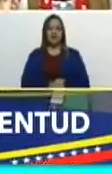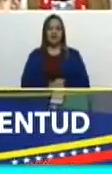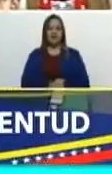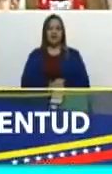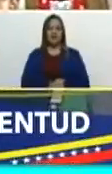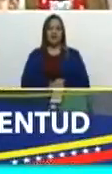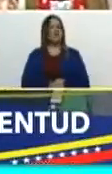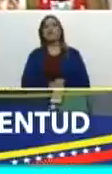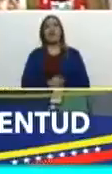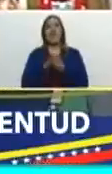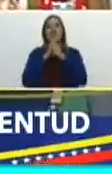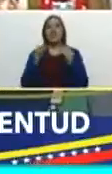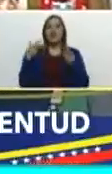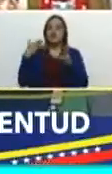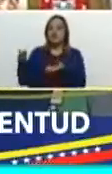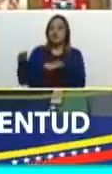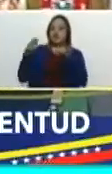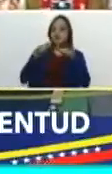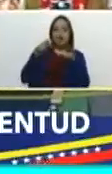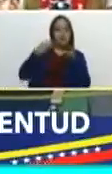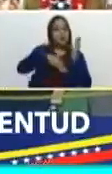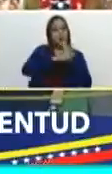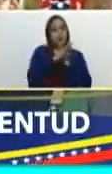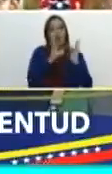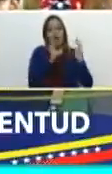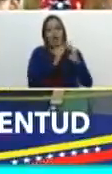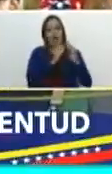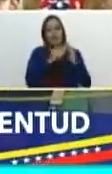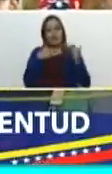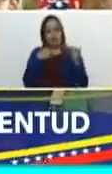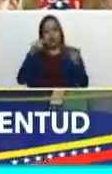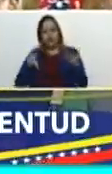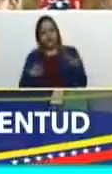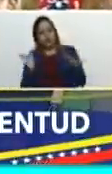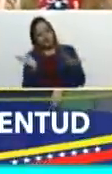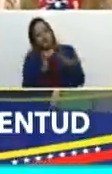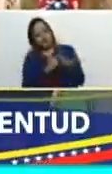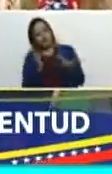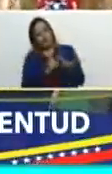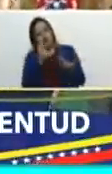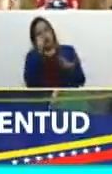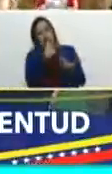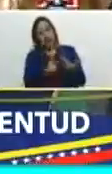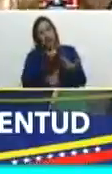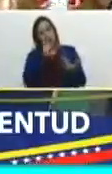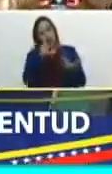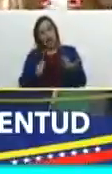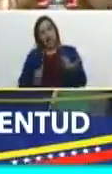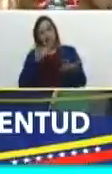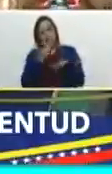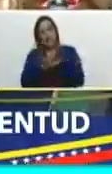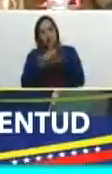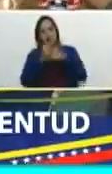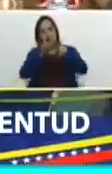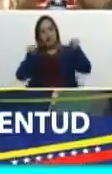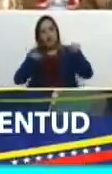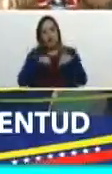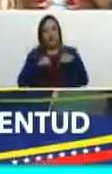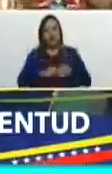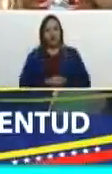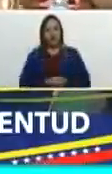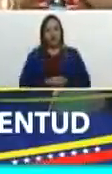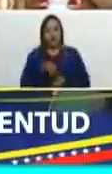Todo esto me lo llevo para la casa porque hoy me dedico a estudiar cada una de las propuestas de ustedes de